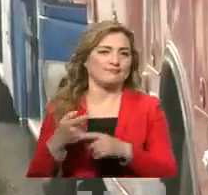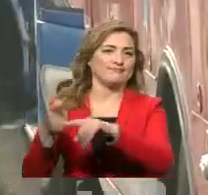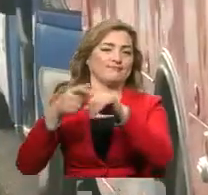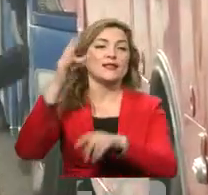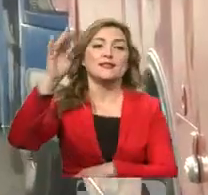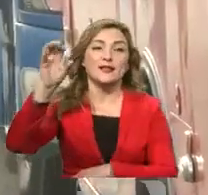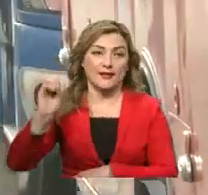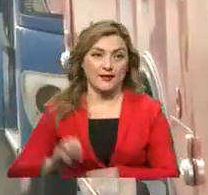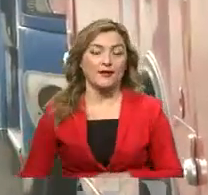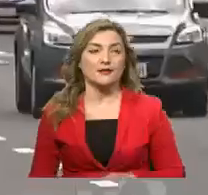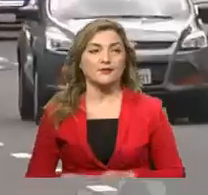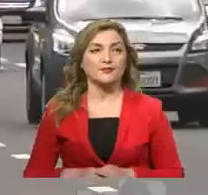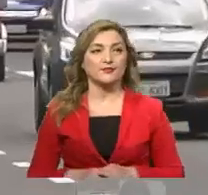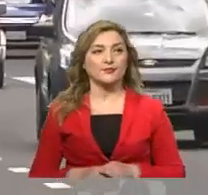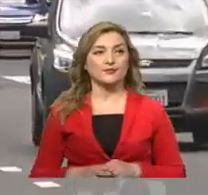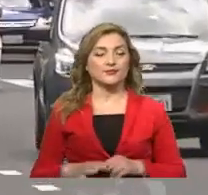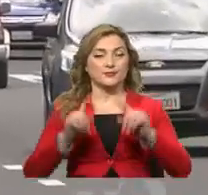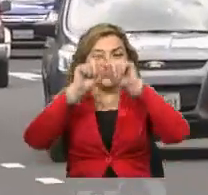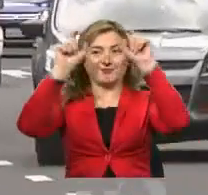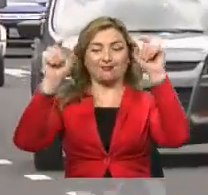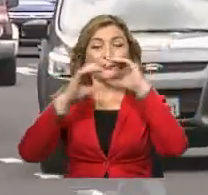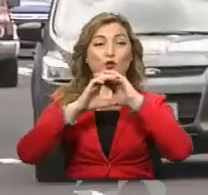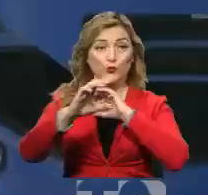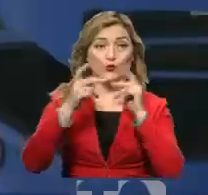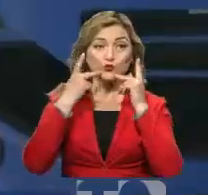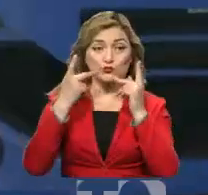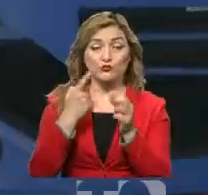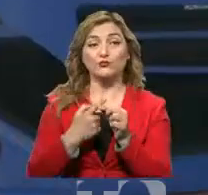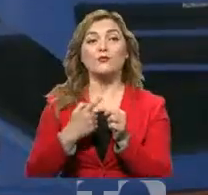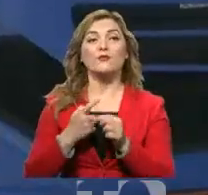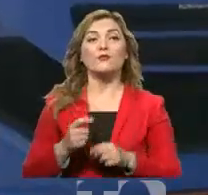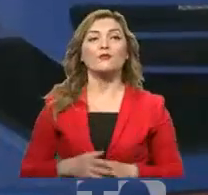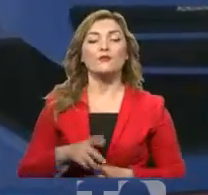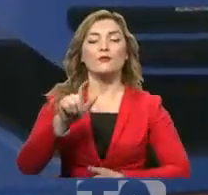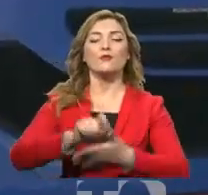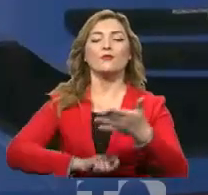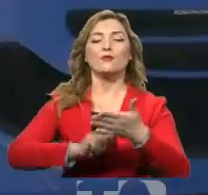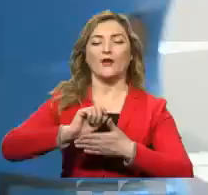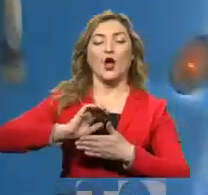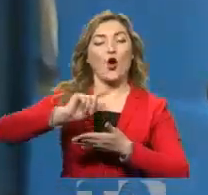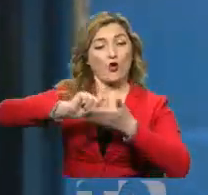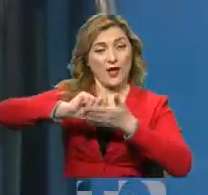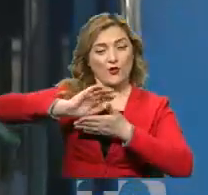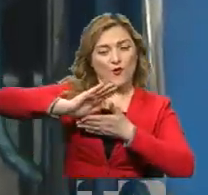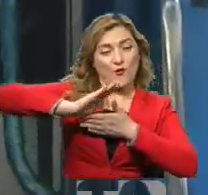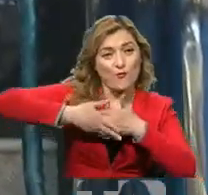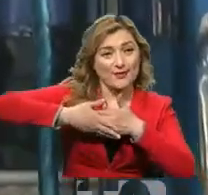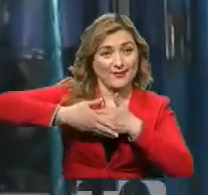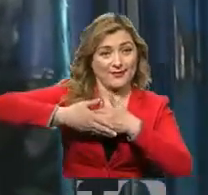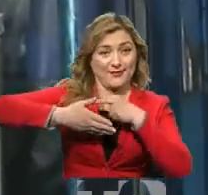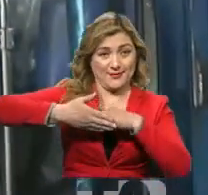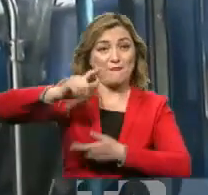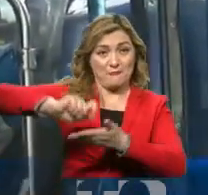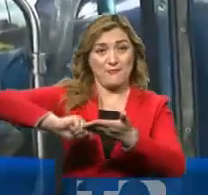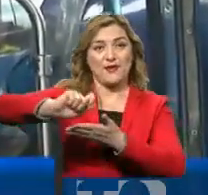Todas las operadoras de transporte público que brindan su servicio en el Distrito Metropolitano de Quito firmaron la adenda al contrato que establece nuevos parámetros